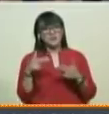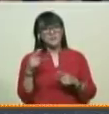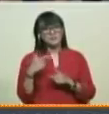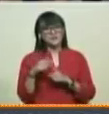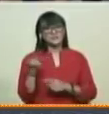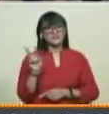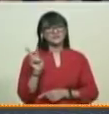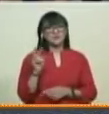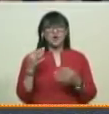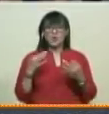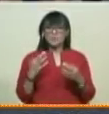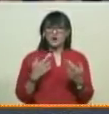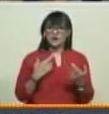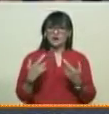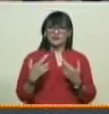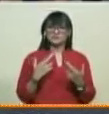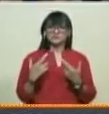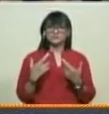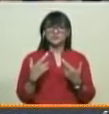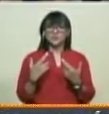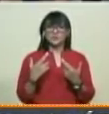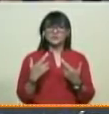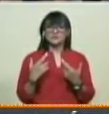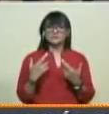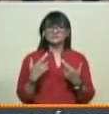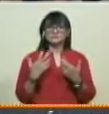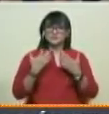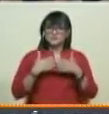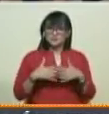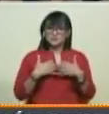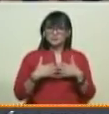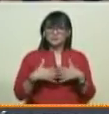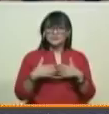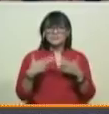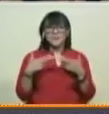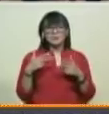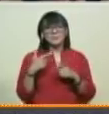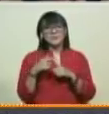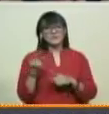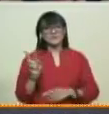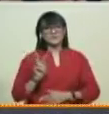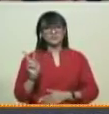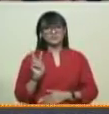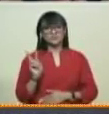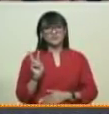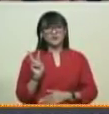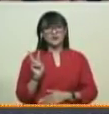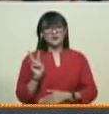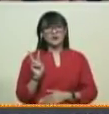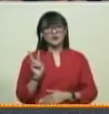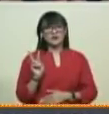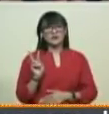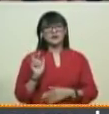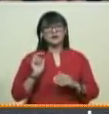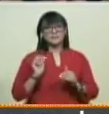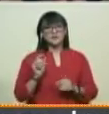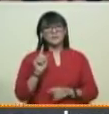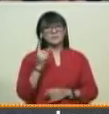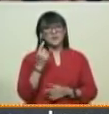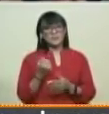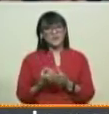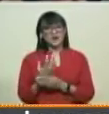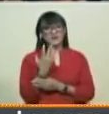registraron las relaciones comerciales entre panamá y venezuela a partir del día 1 de mayo